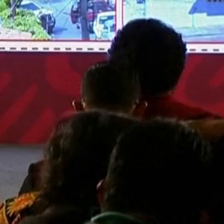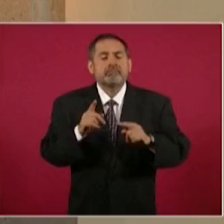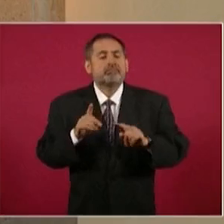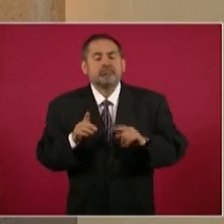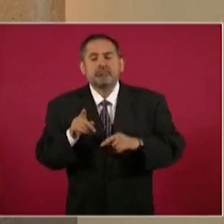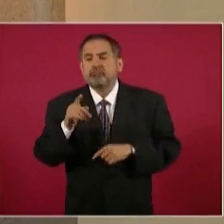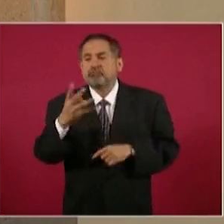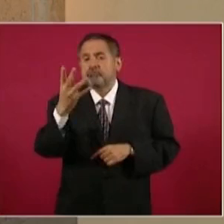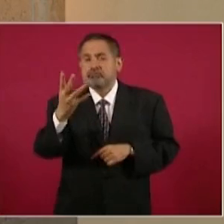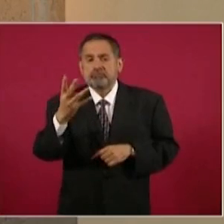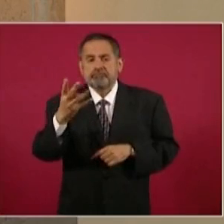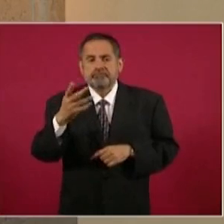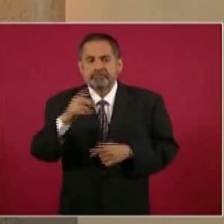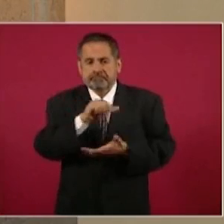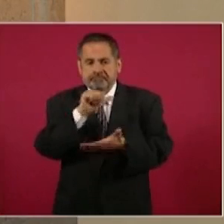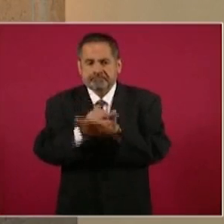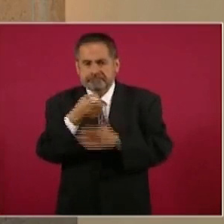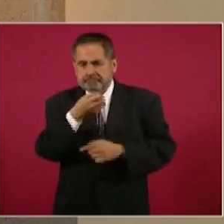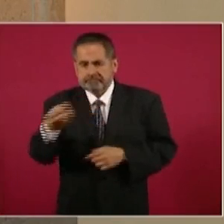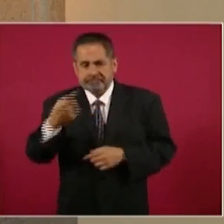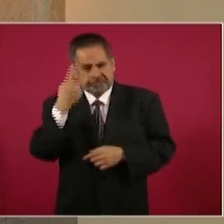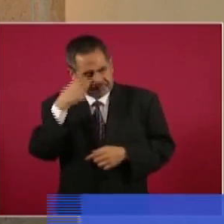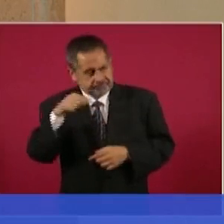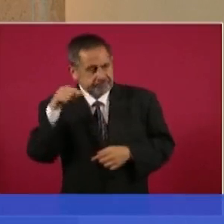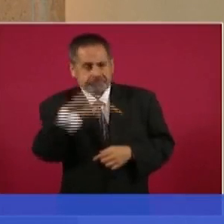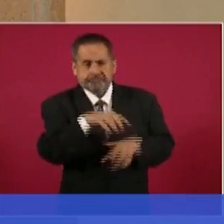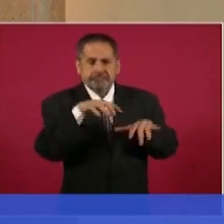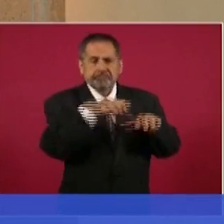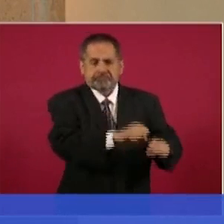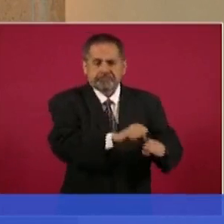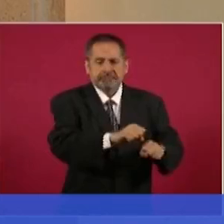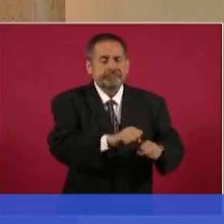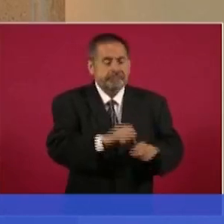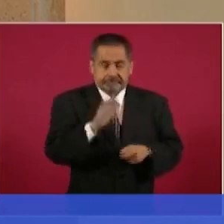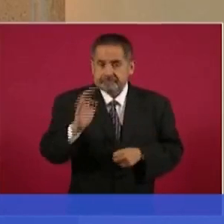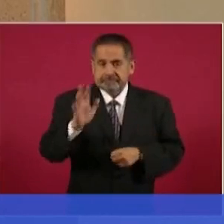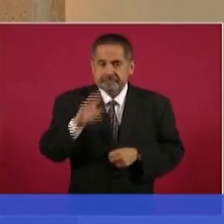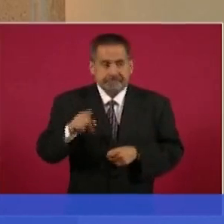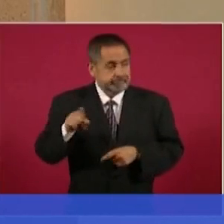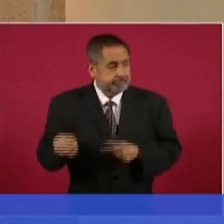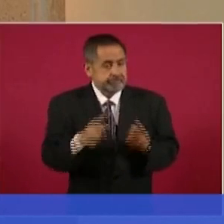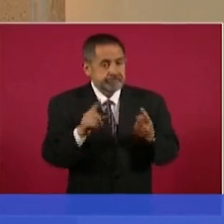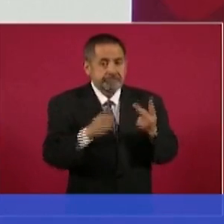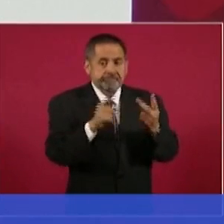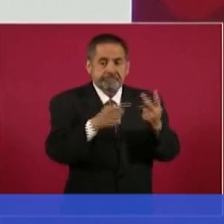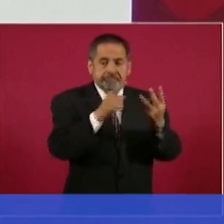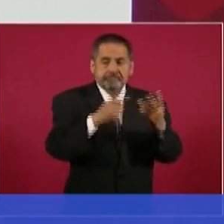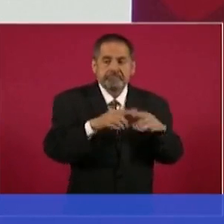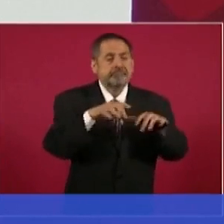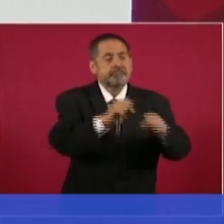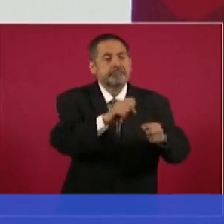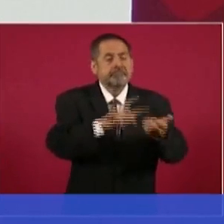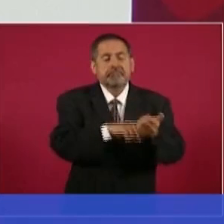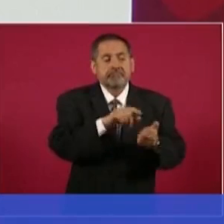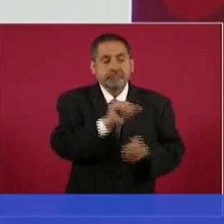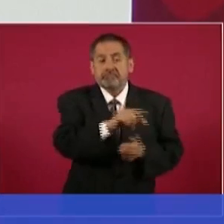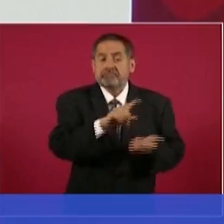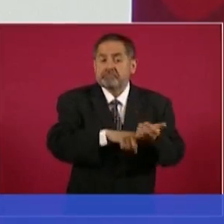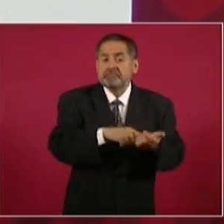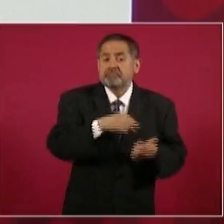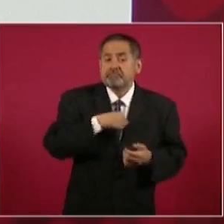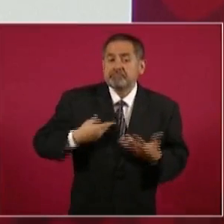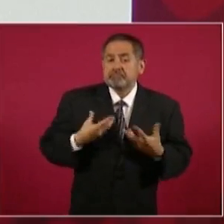del 2014. De acuerdo con el informe del subsecretario de Gobernación sobre el caso Ayotzinapa, más de una veintena